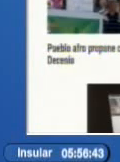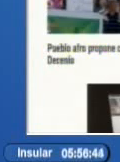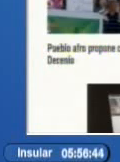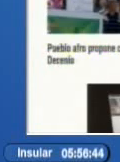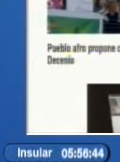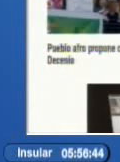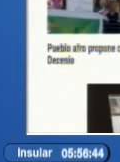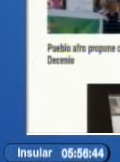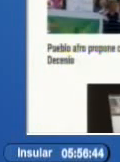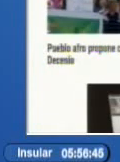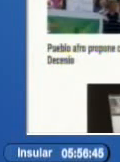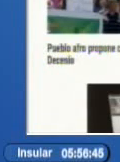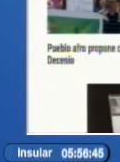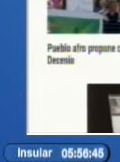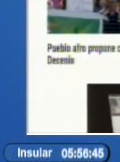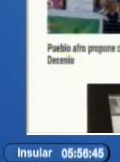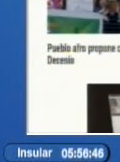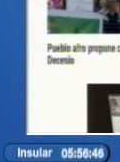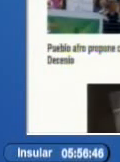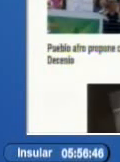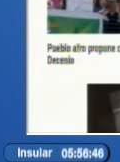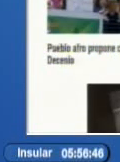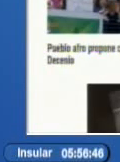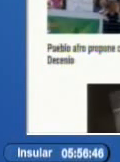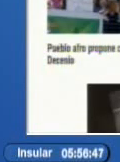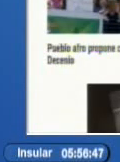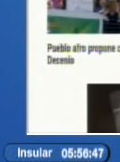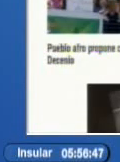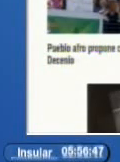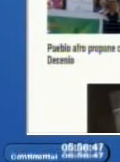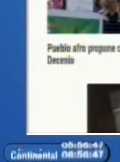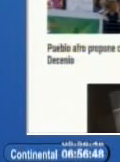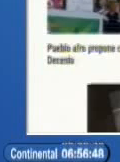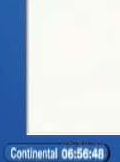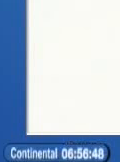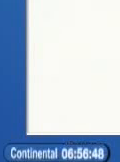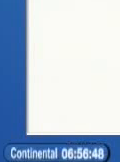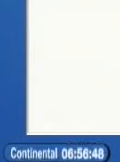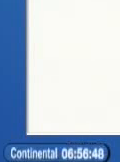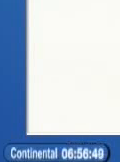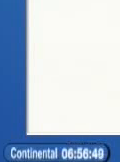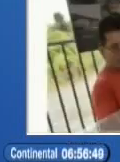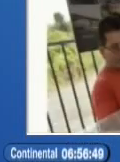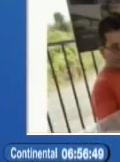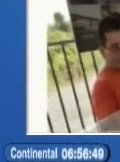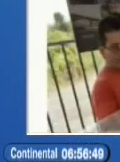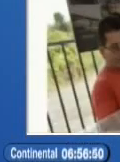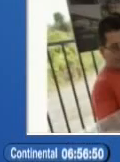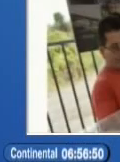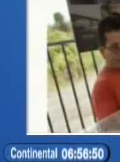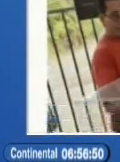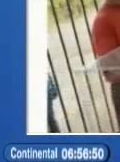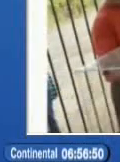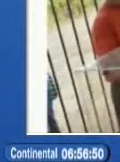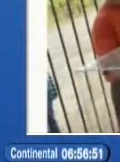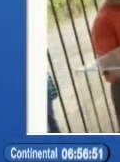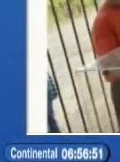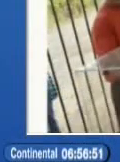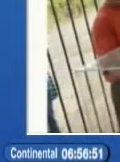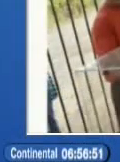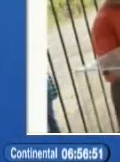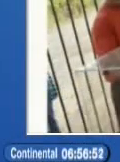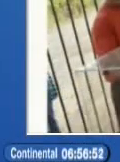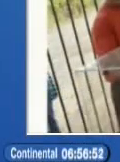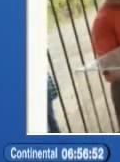más para que usted se motive a visitar este portal de noticias. El diálogo, dice, del Ejecutivo da